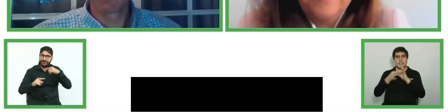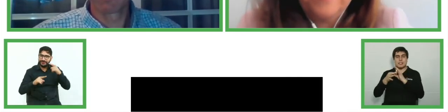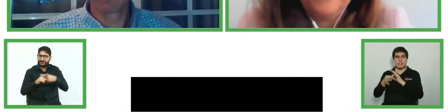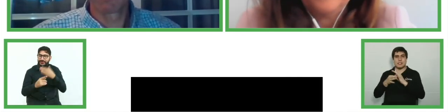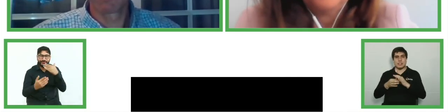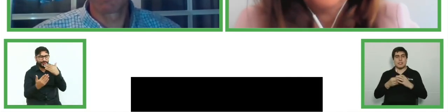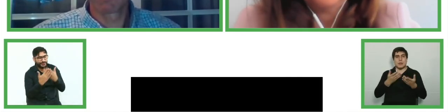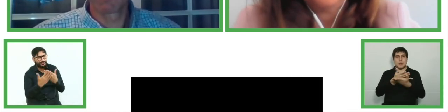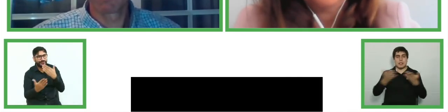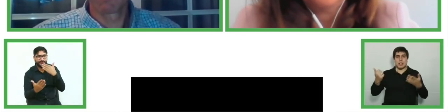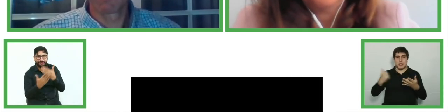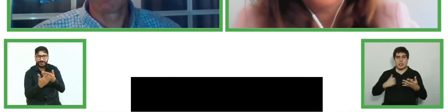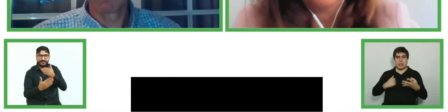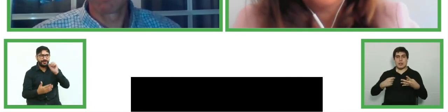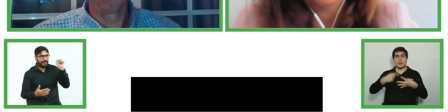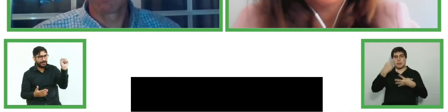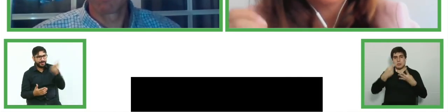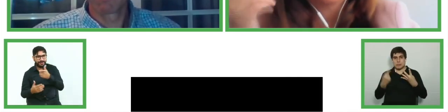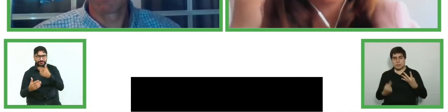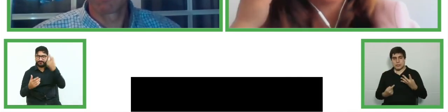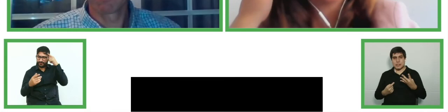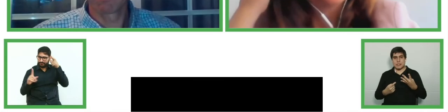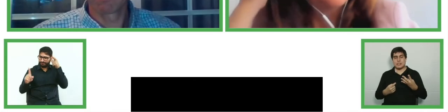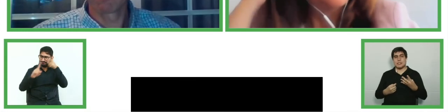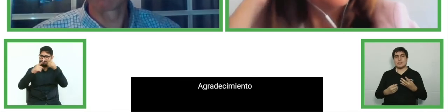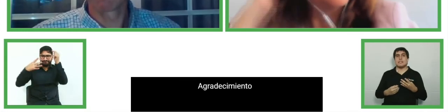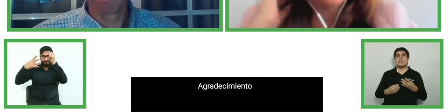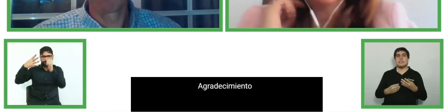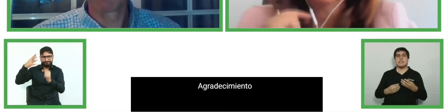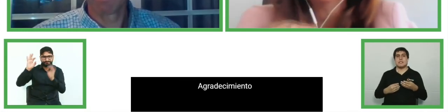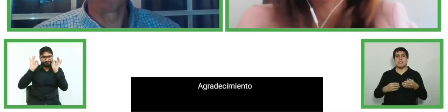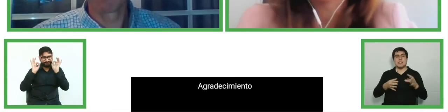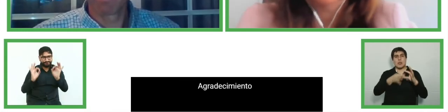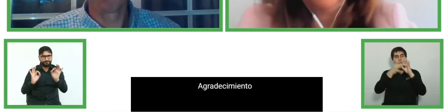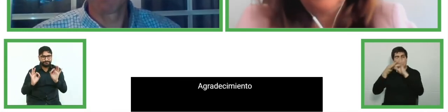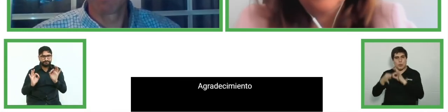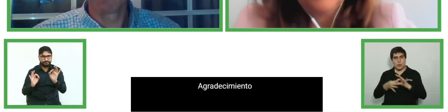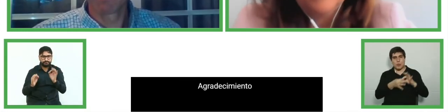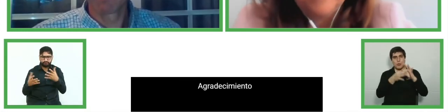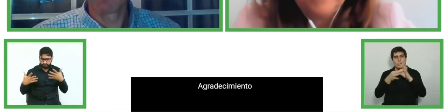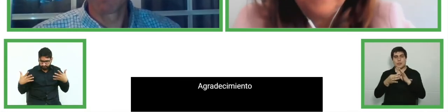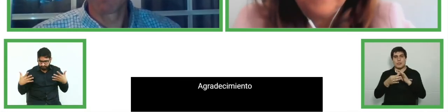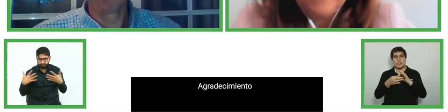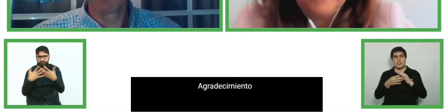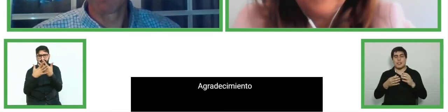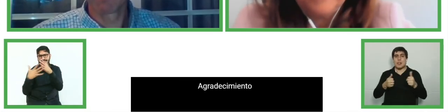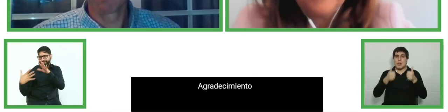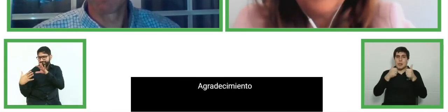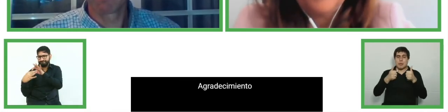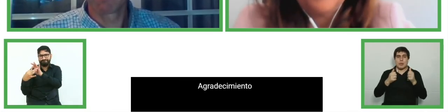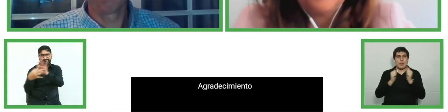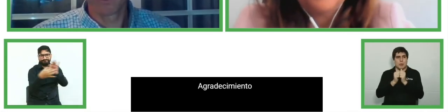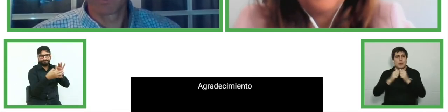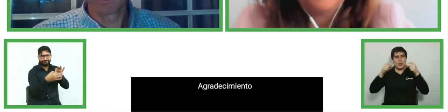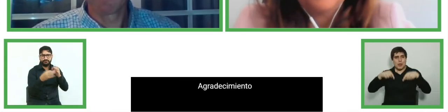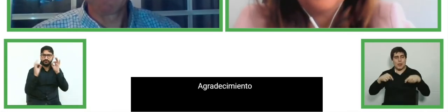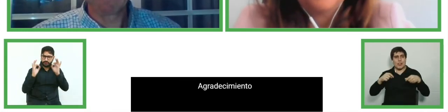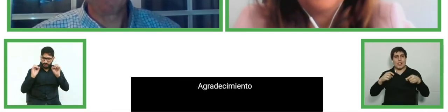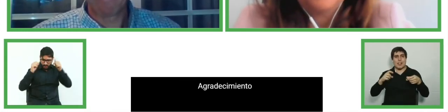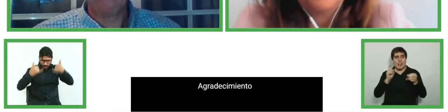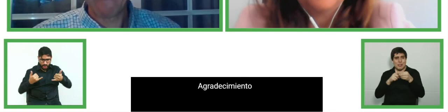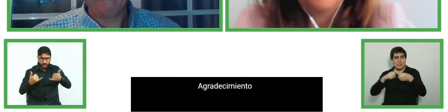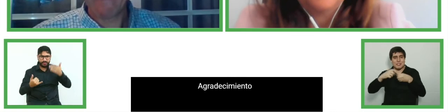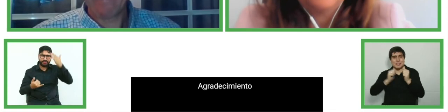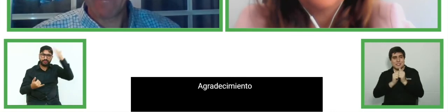que se cumplen los principios de causalidad y sincronicidad. Bien, por haber coincidido ahora y porque